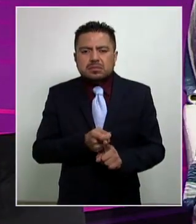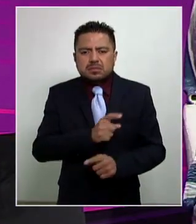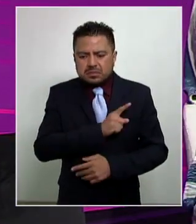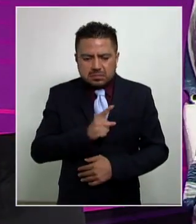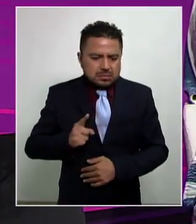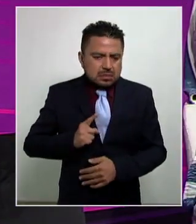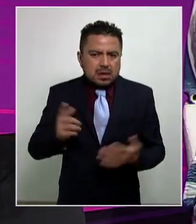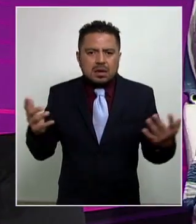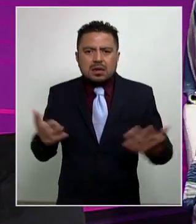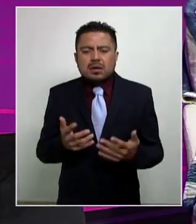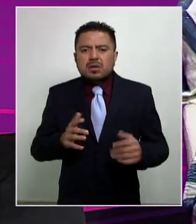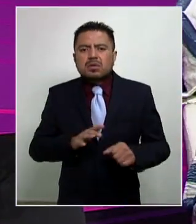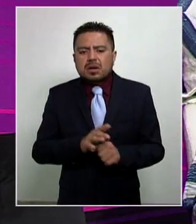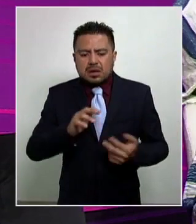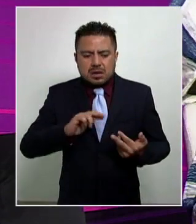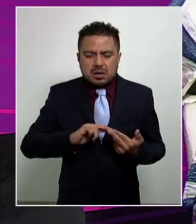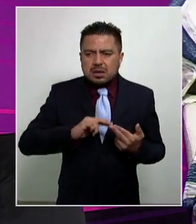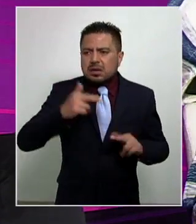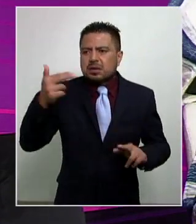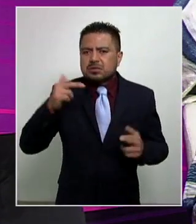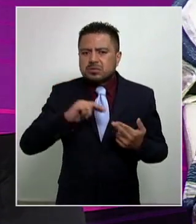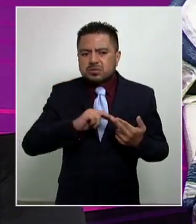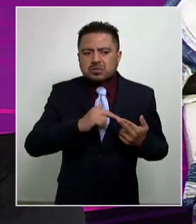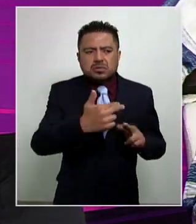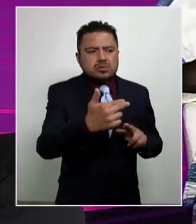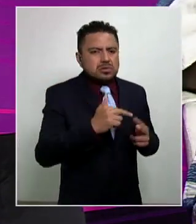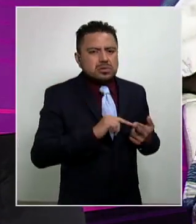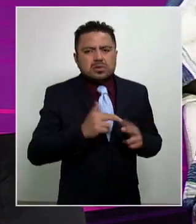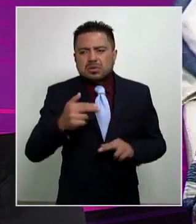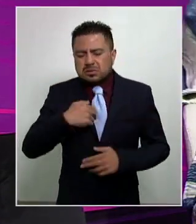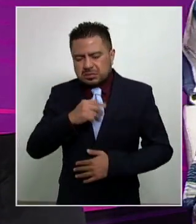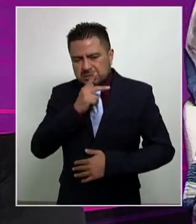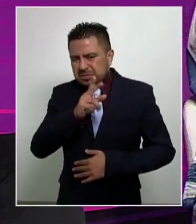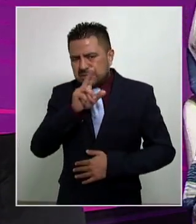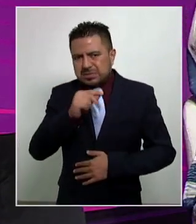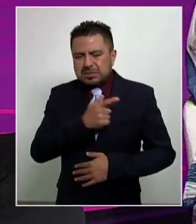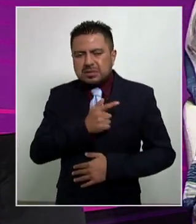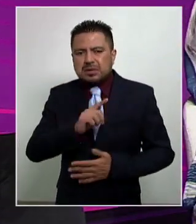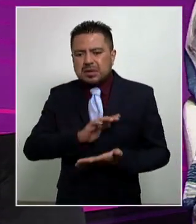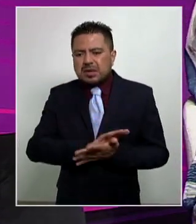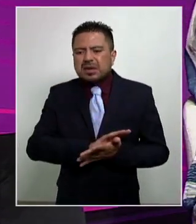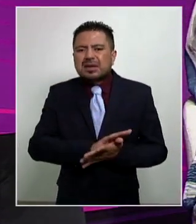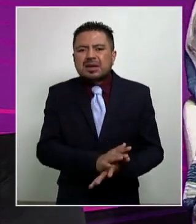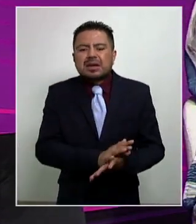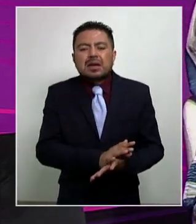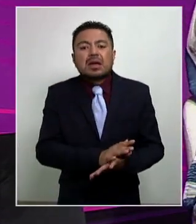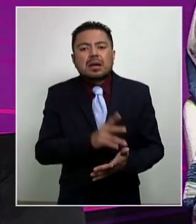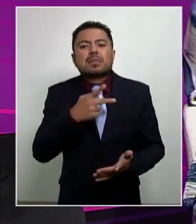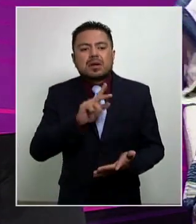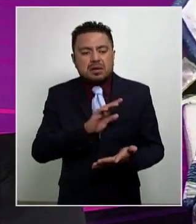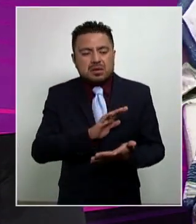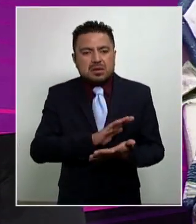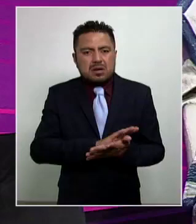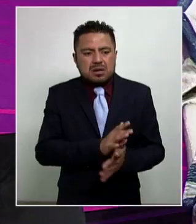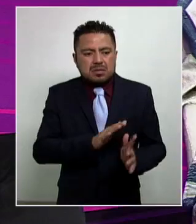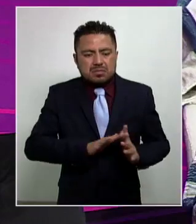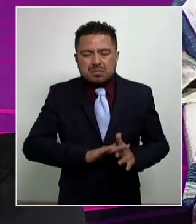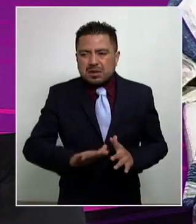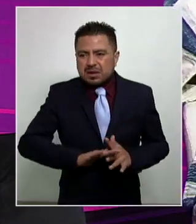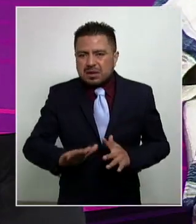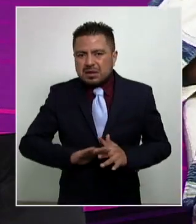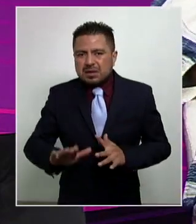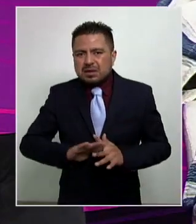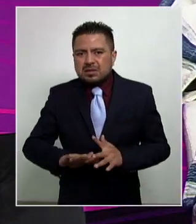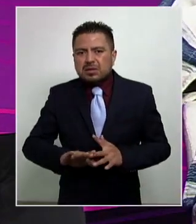tenemos que hacer es relacionar no me gusta la palabra racismo, pero con lo que es la migración.